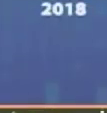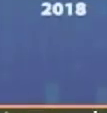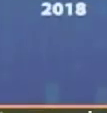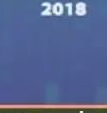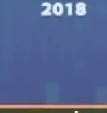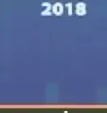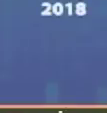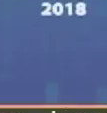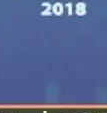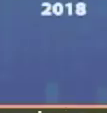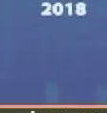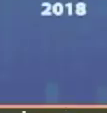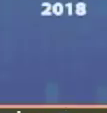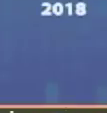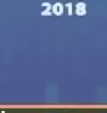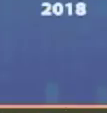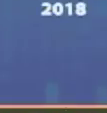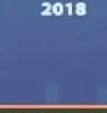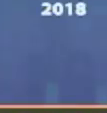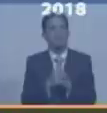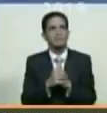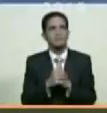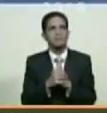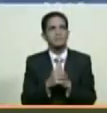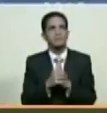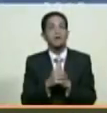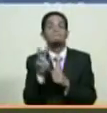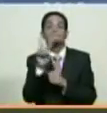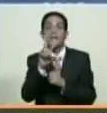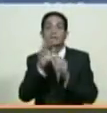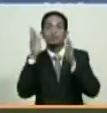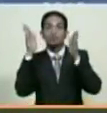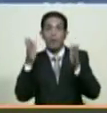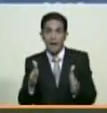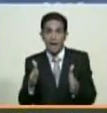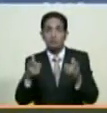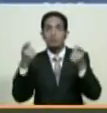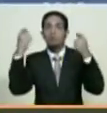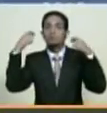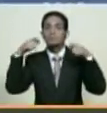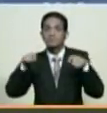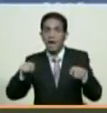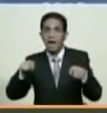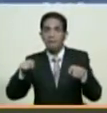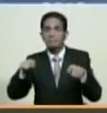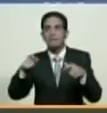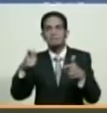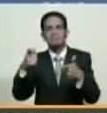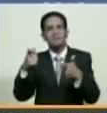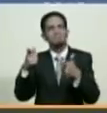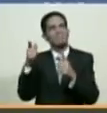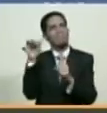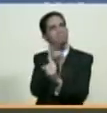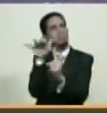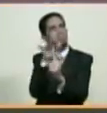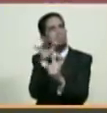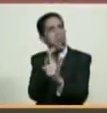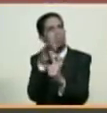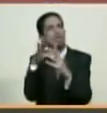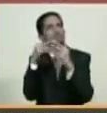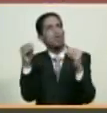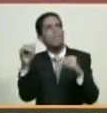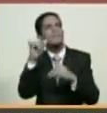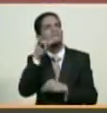Nicolás Maduro, porque los venezolanos somos así. Los venezolanos, incluso cuando intentan sembrar todas estas barbaridades, todas estas